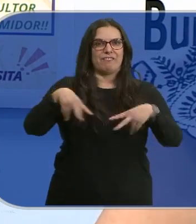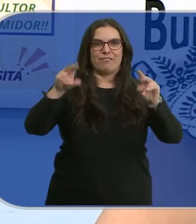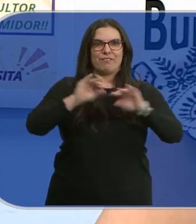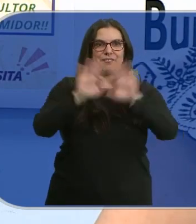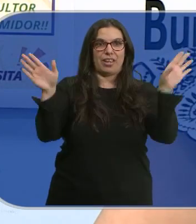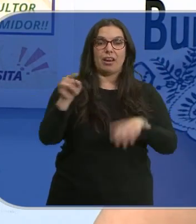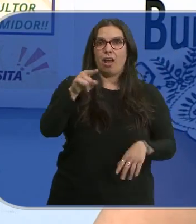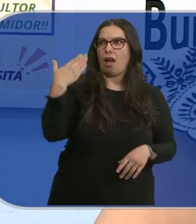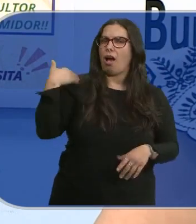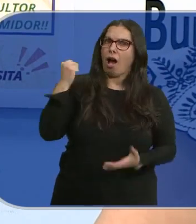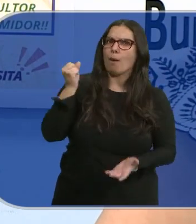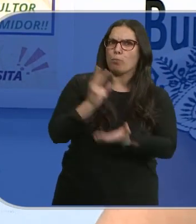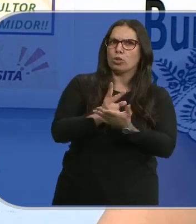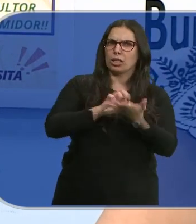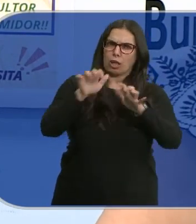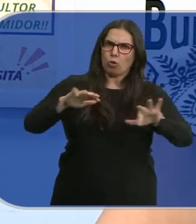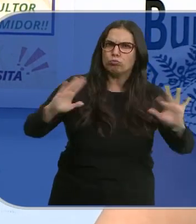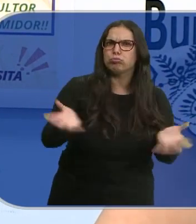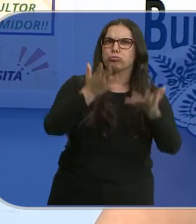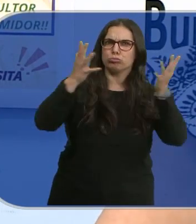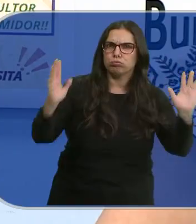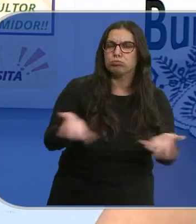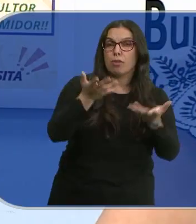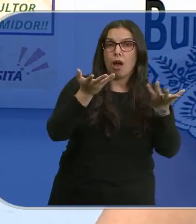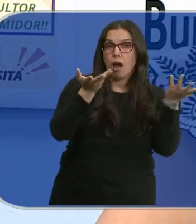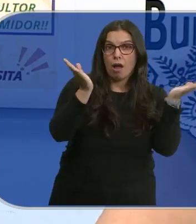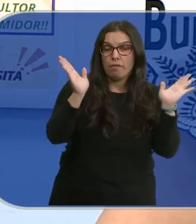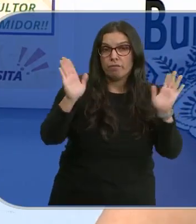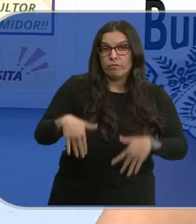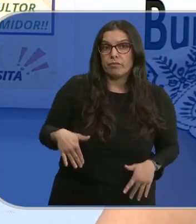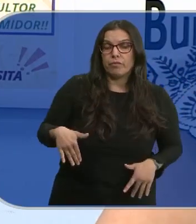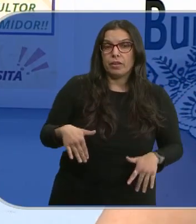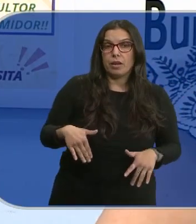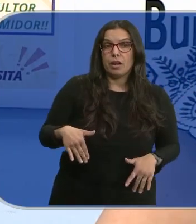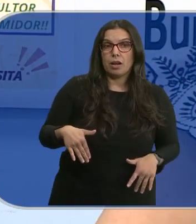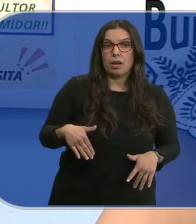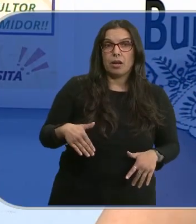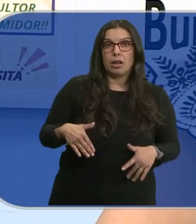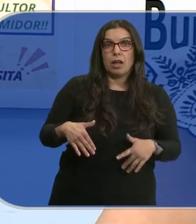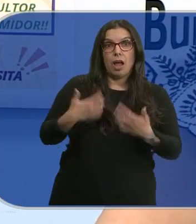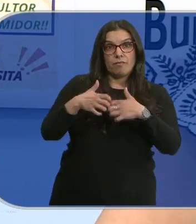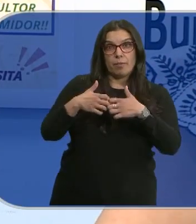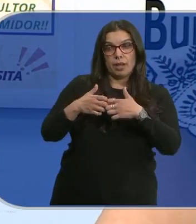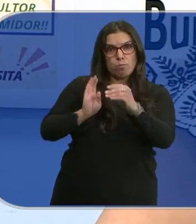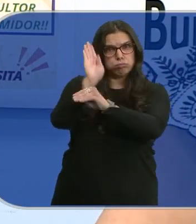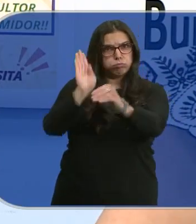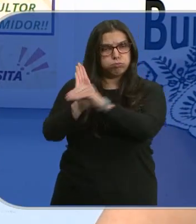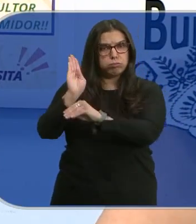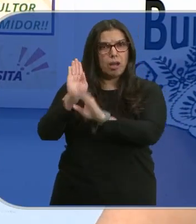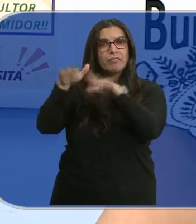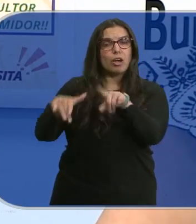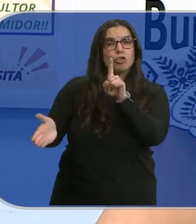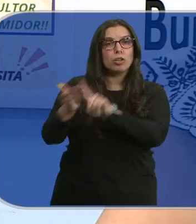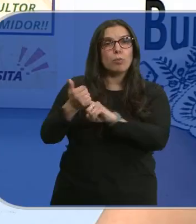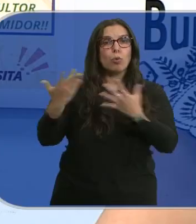por el que se apostaba desde Castilla y León, pero al final, después de dar las ayudas a las fábricas, lo que